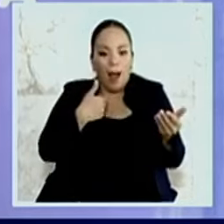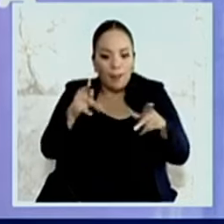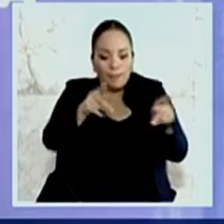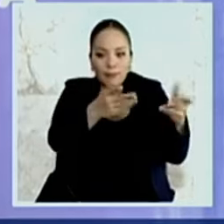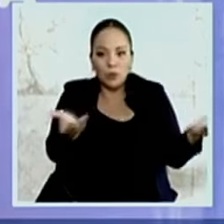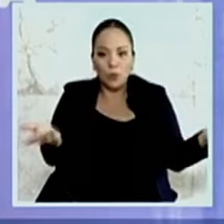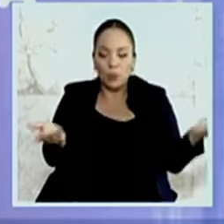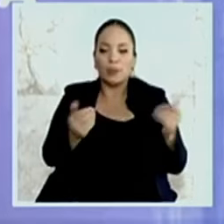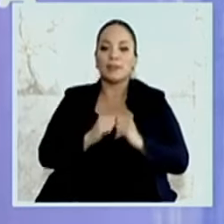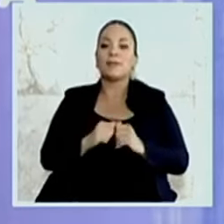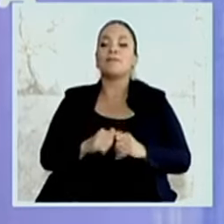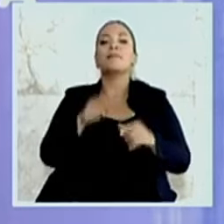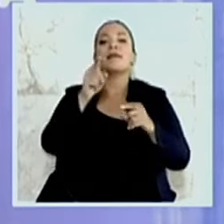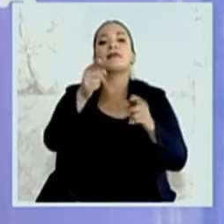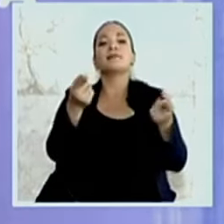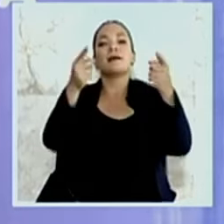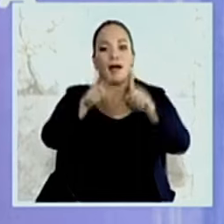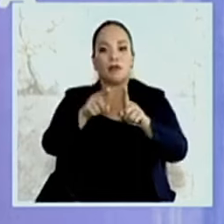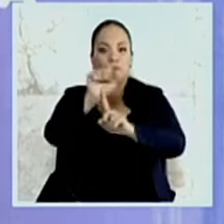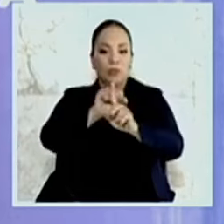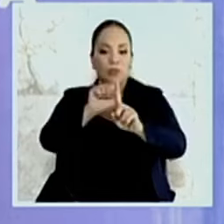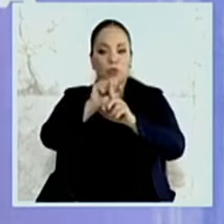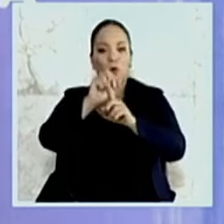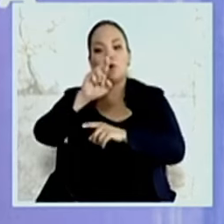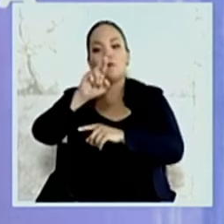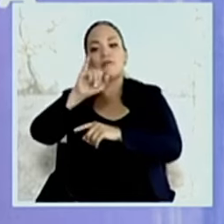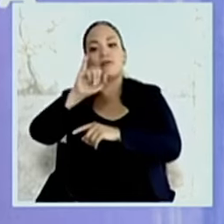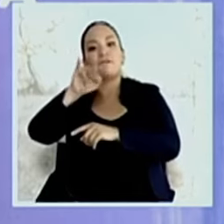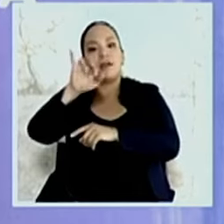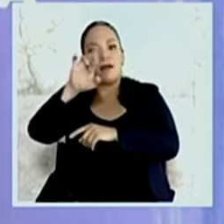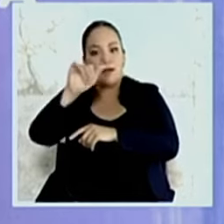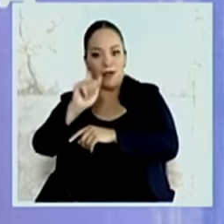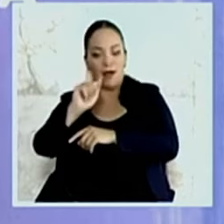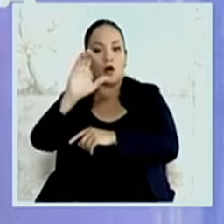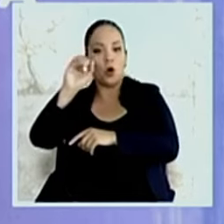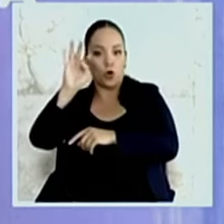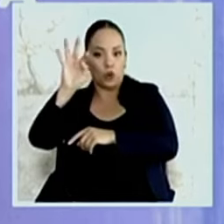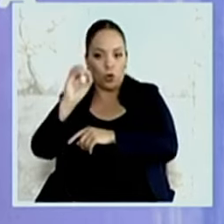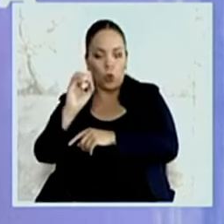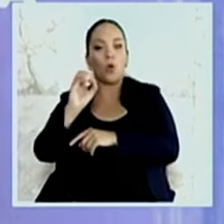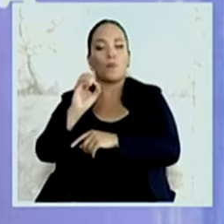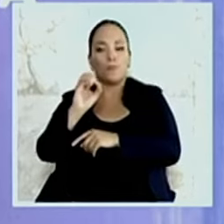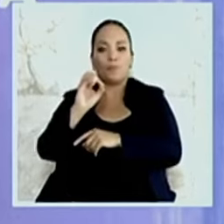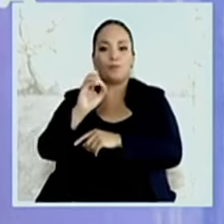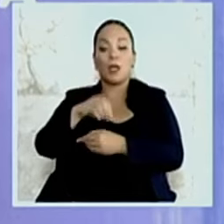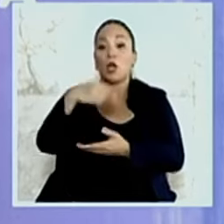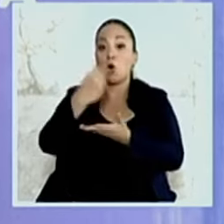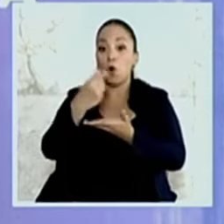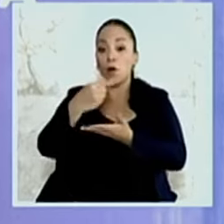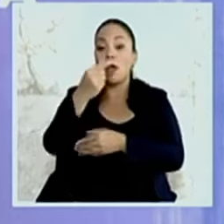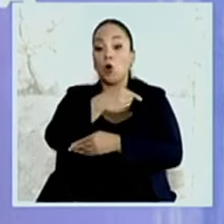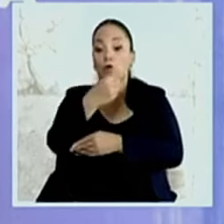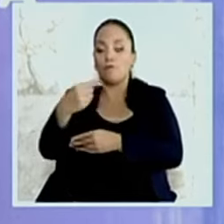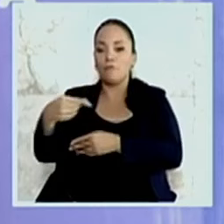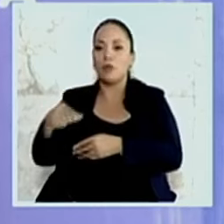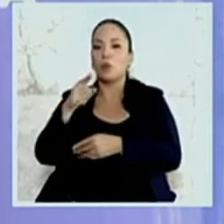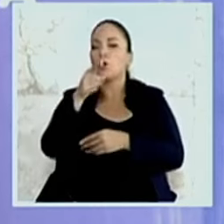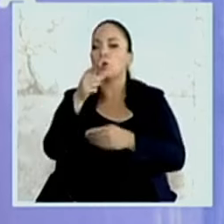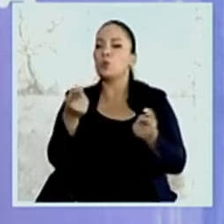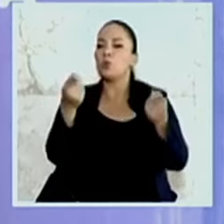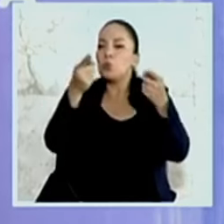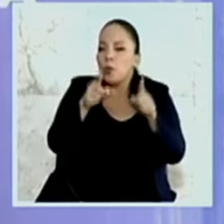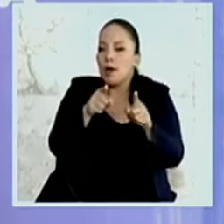que en este país no hay nadies, no hay invisibles. Y este caso de